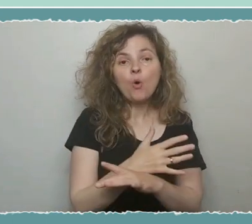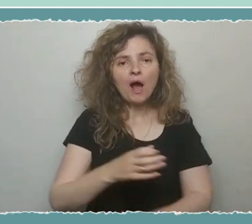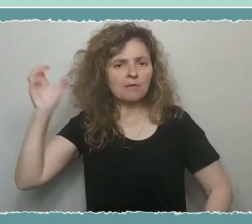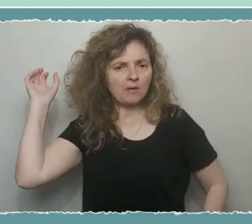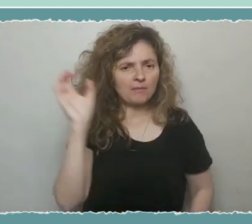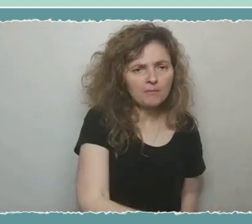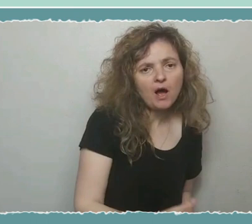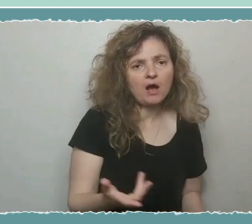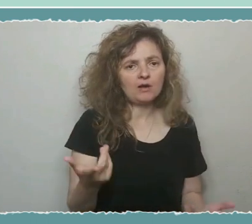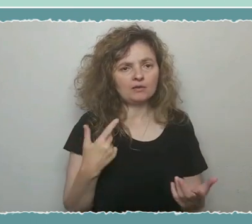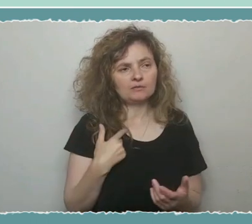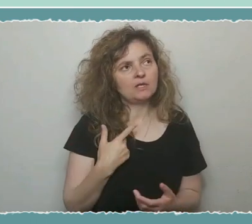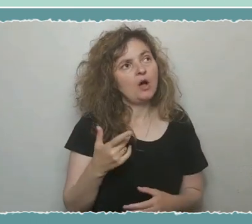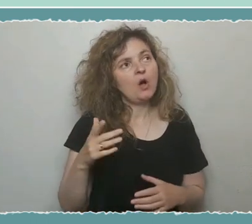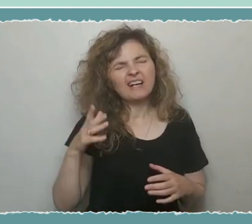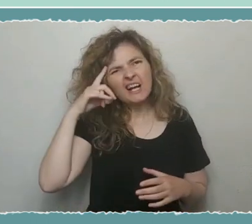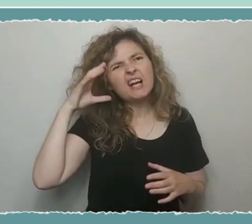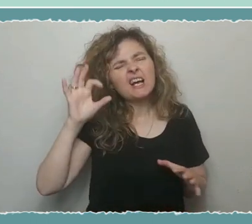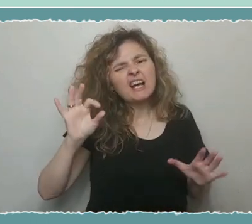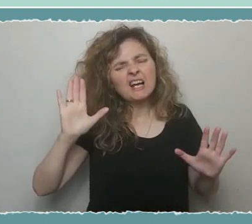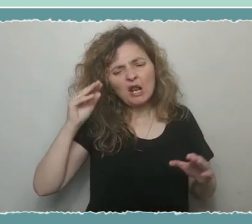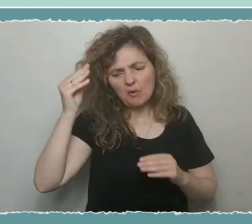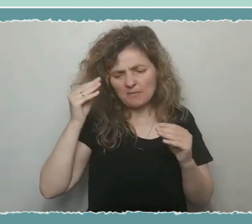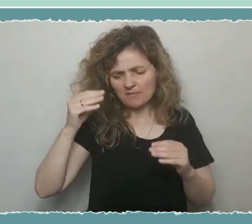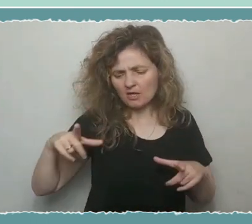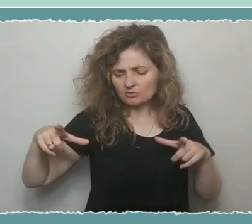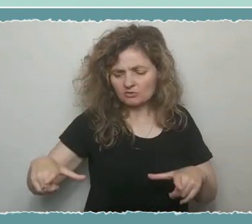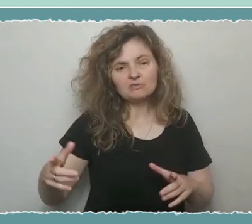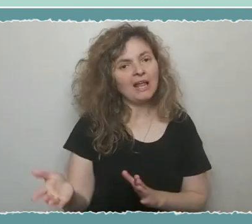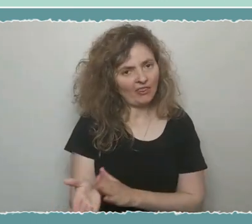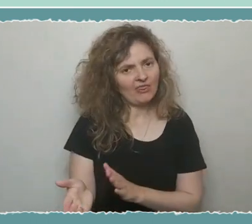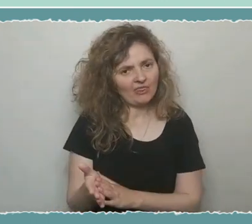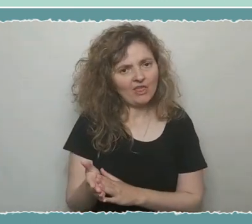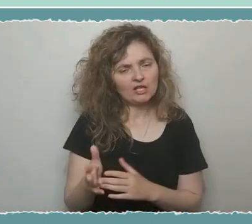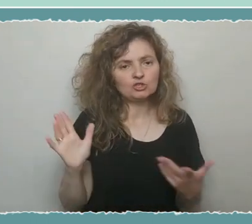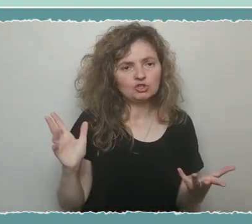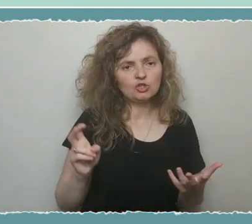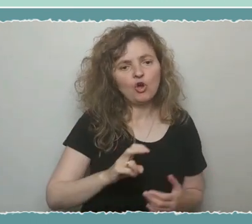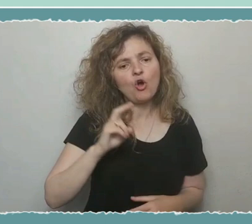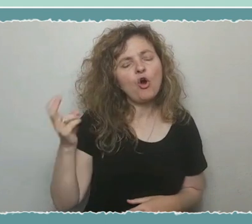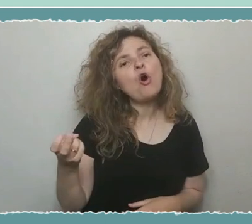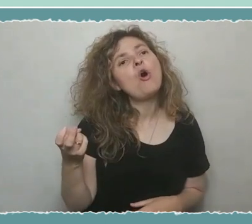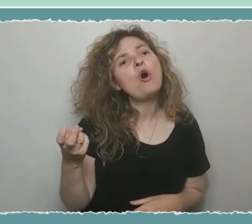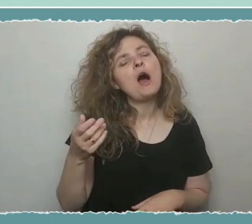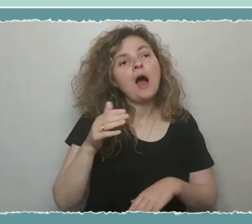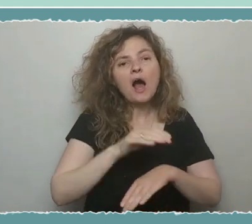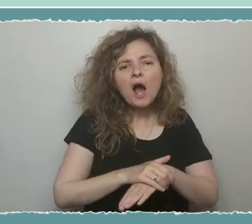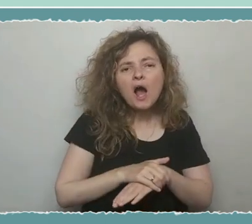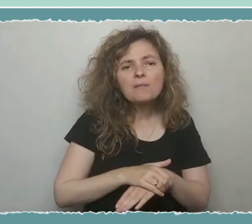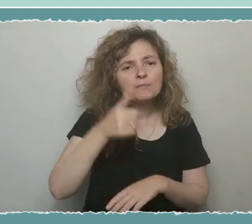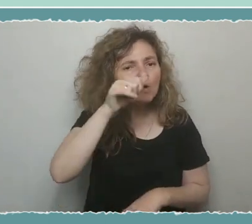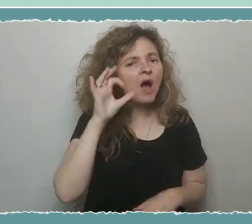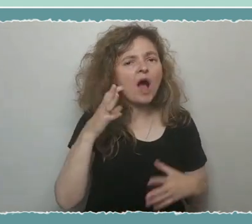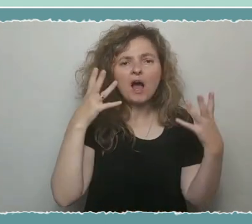xogaba o balonmán, eu que sei de... Penso que era extremo dereito, sabe mellor Carlos, pero eu penso que extremo dereito,